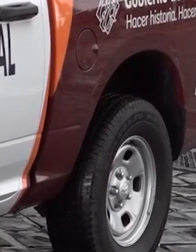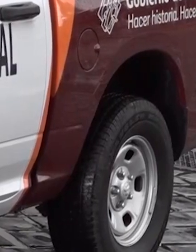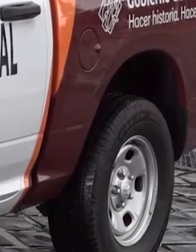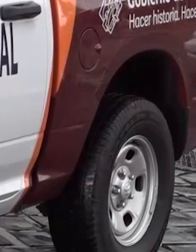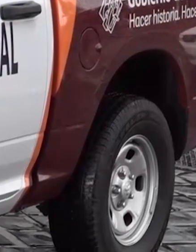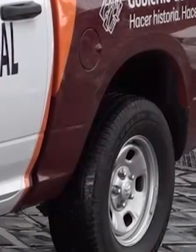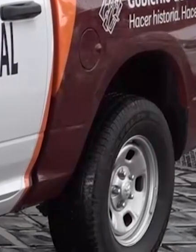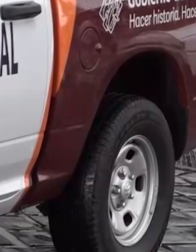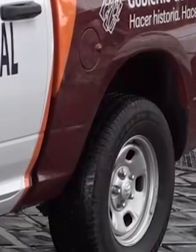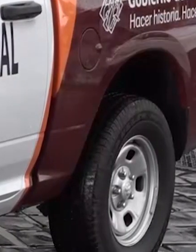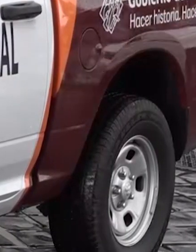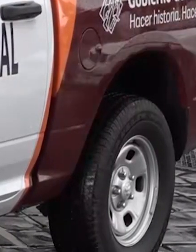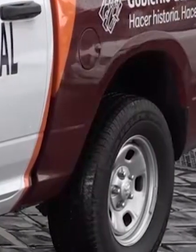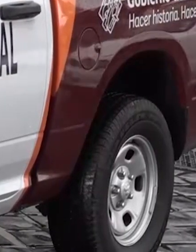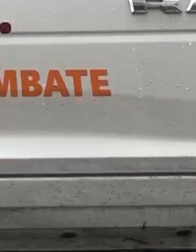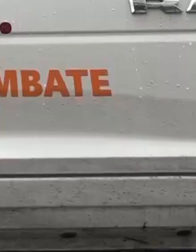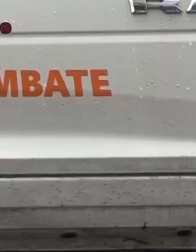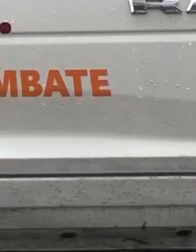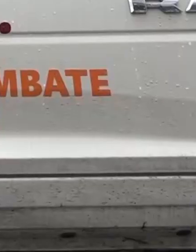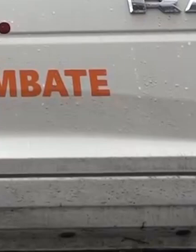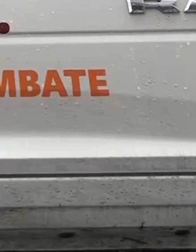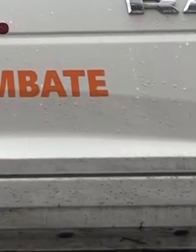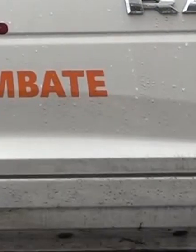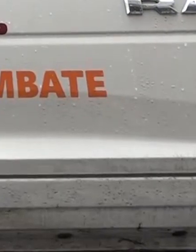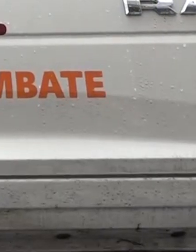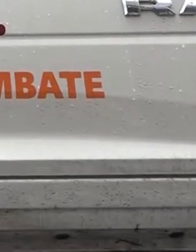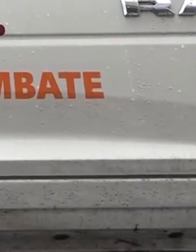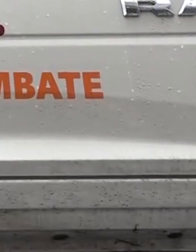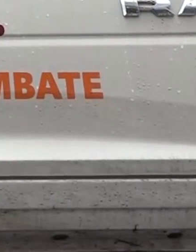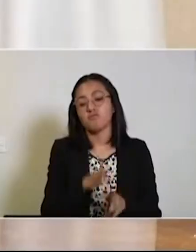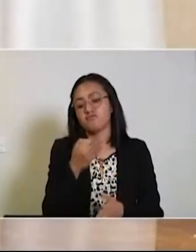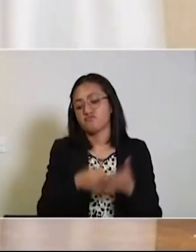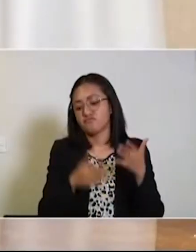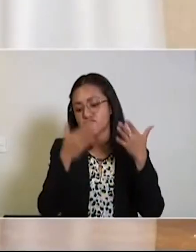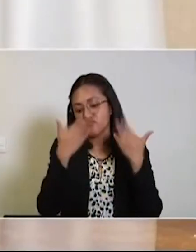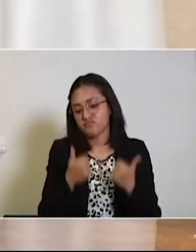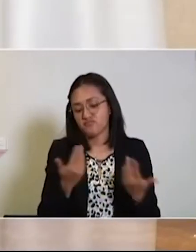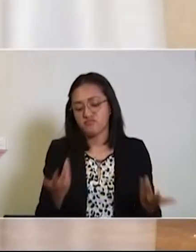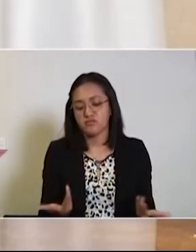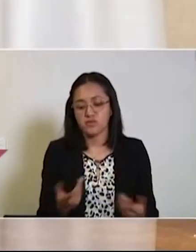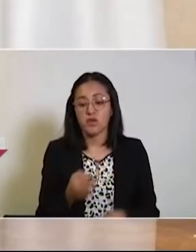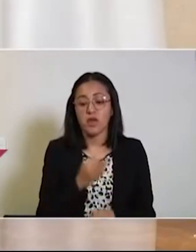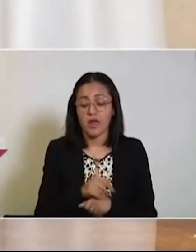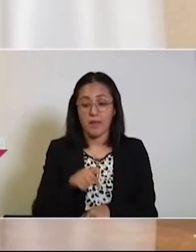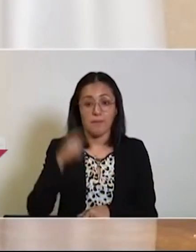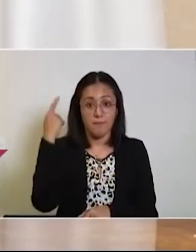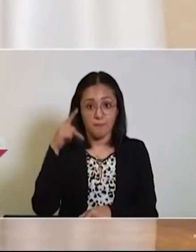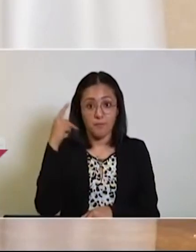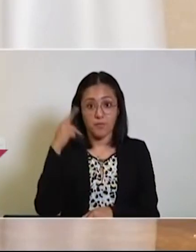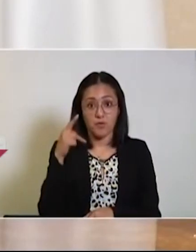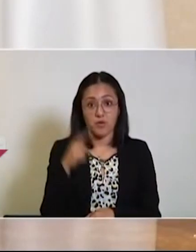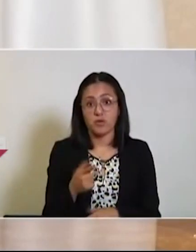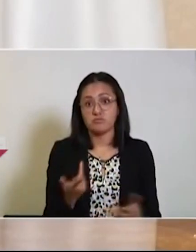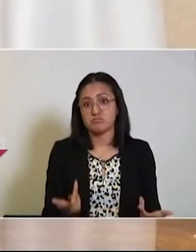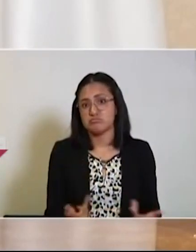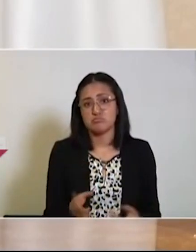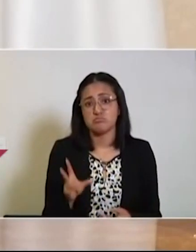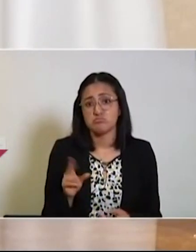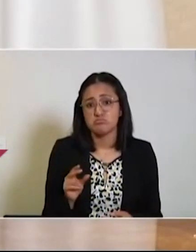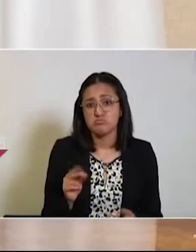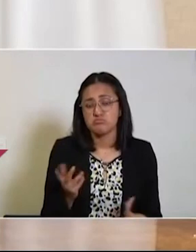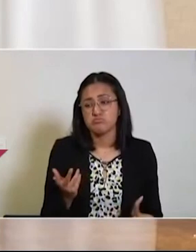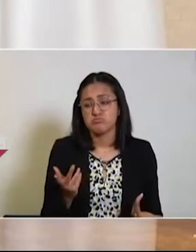que genera ciertas suspicacias sobre el desempeño de los funcionarios en la materia. Y aquí en Puebla Capital no hubo